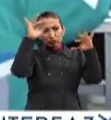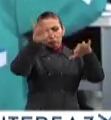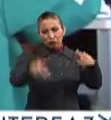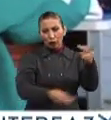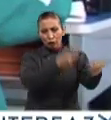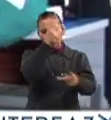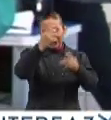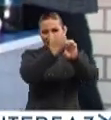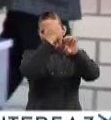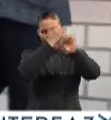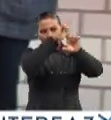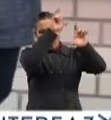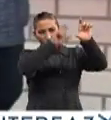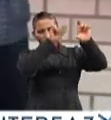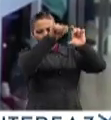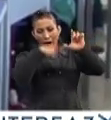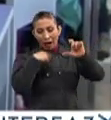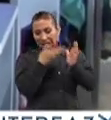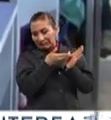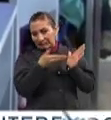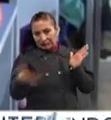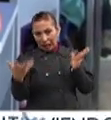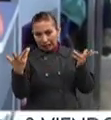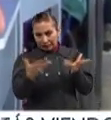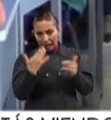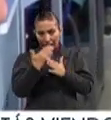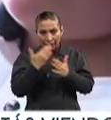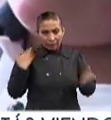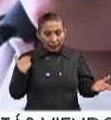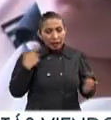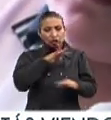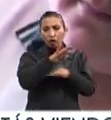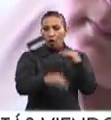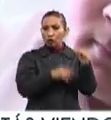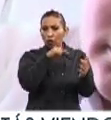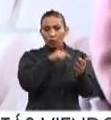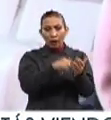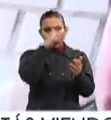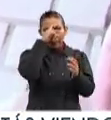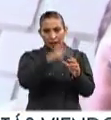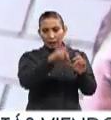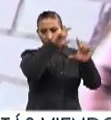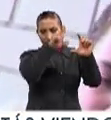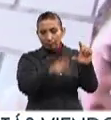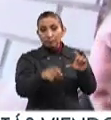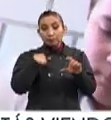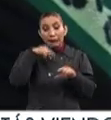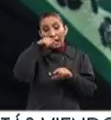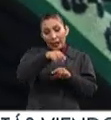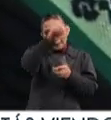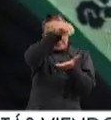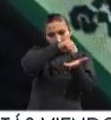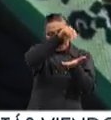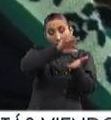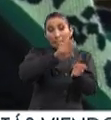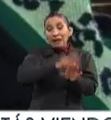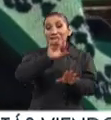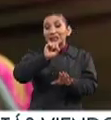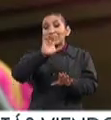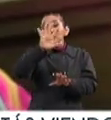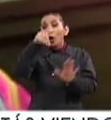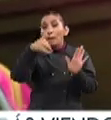consulta estatal que durante las últimas semanas se llevaron a cabo a lo largo y ancho del país, en donde se registraron más